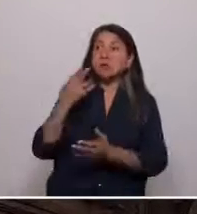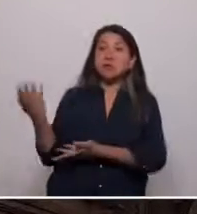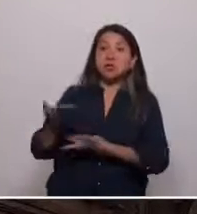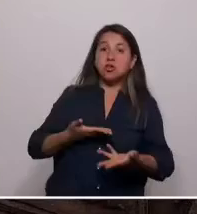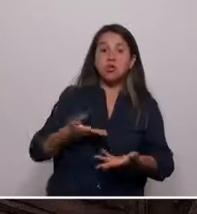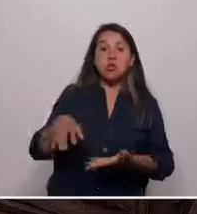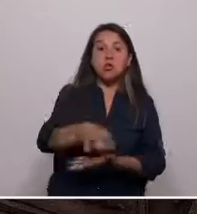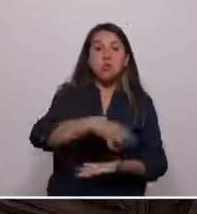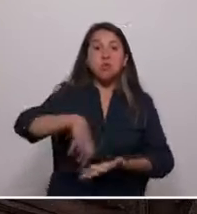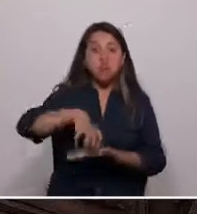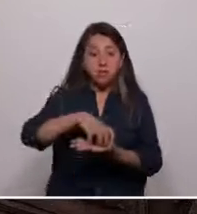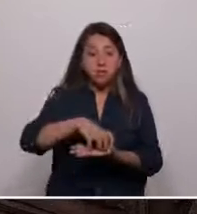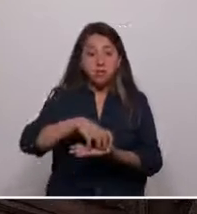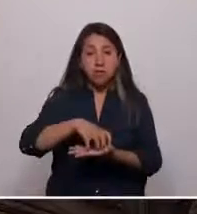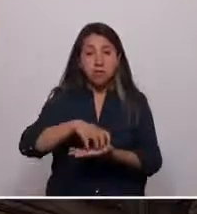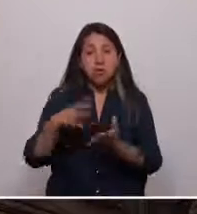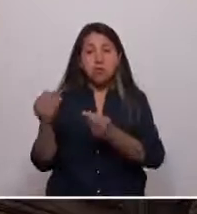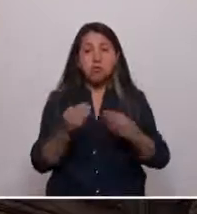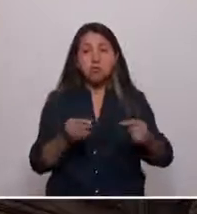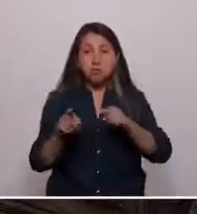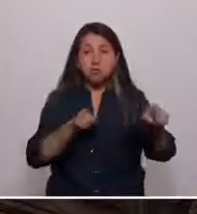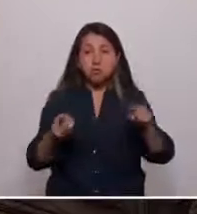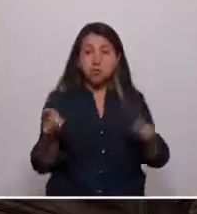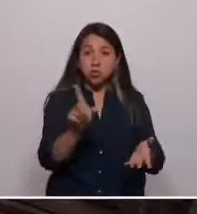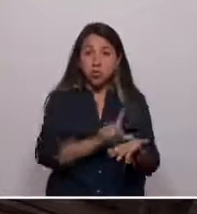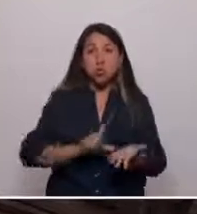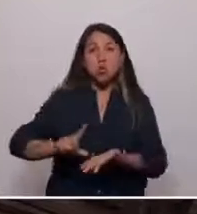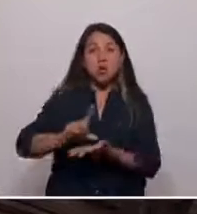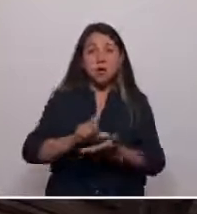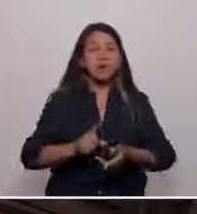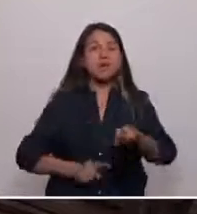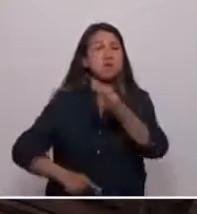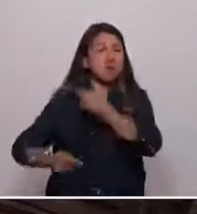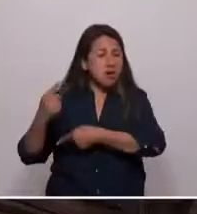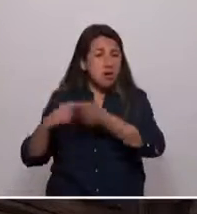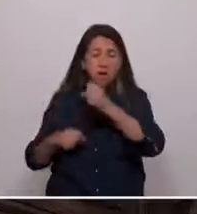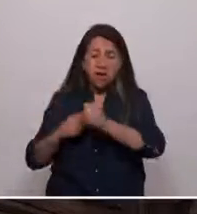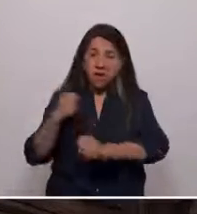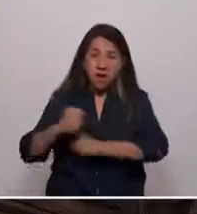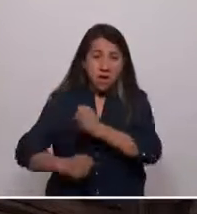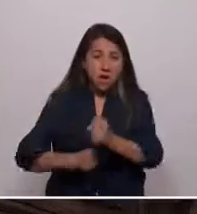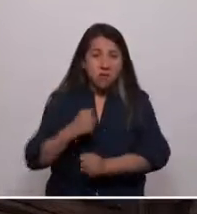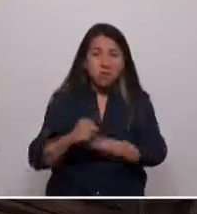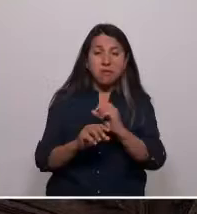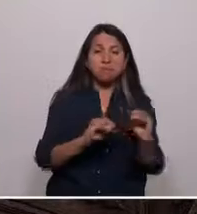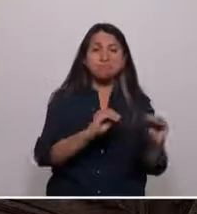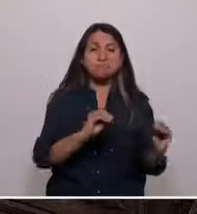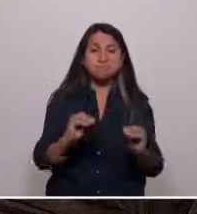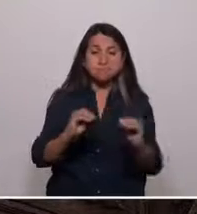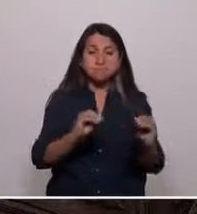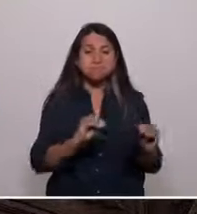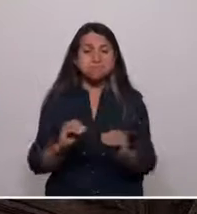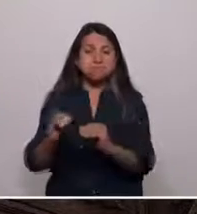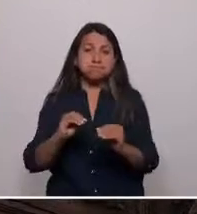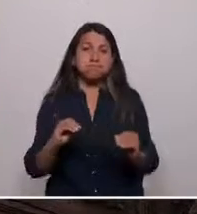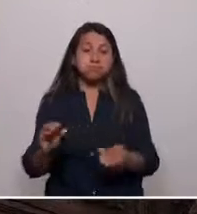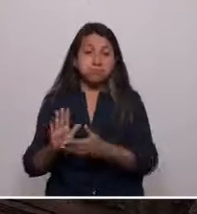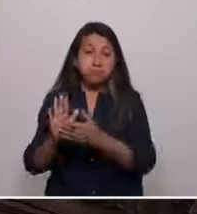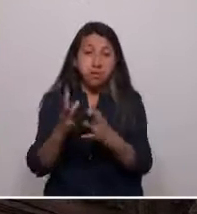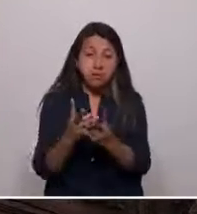pueblos, nación originarios y muchos sectores han sido históricamente postergados e